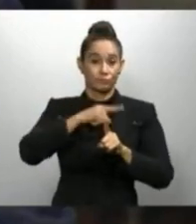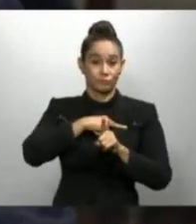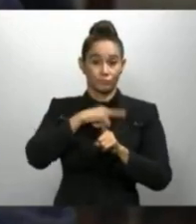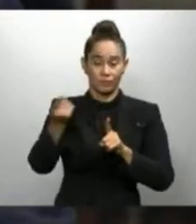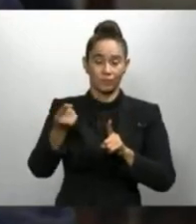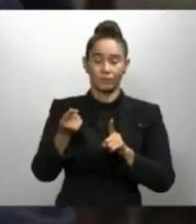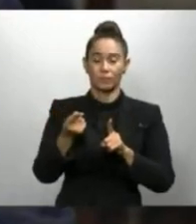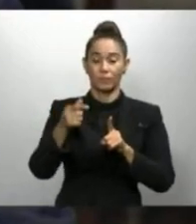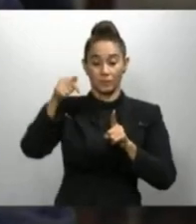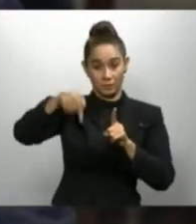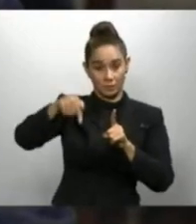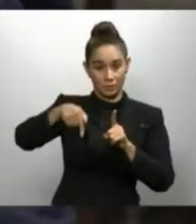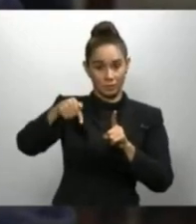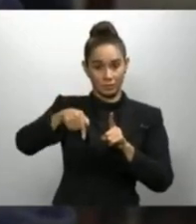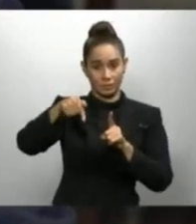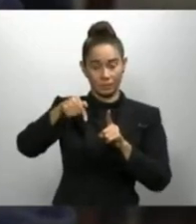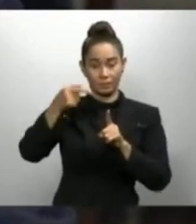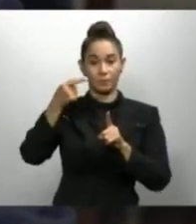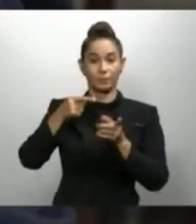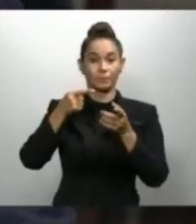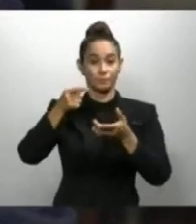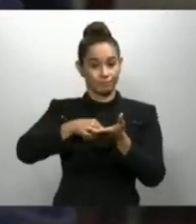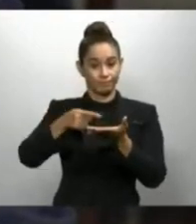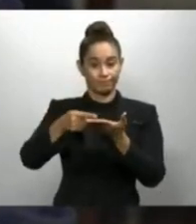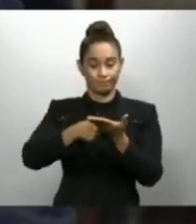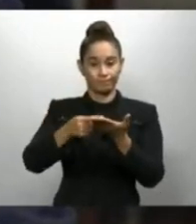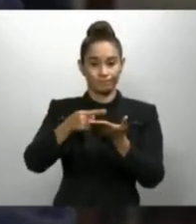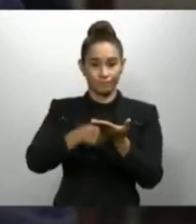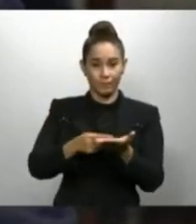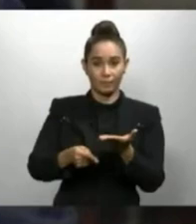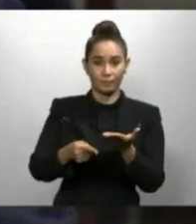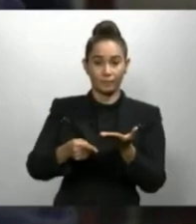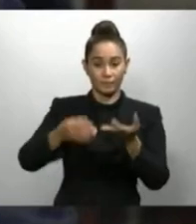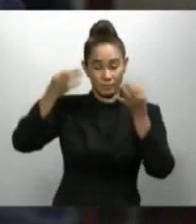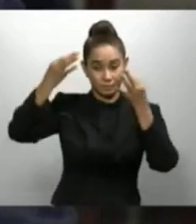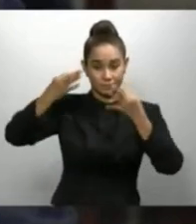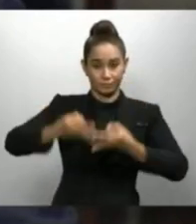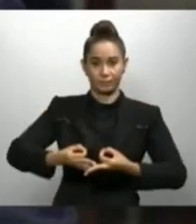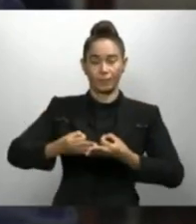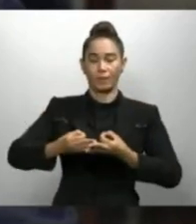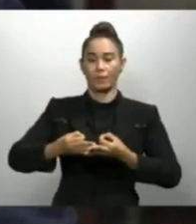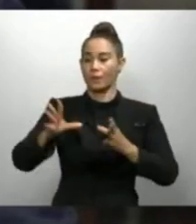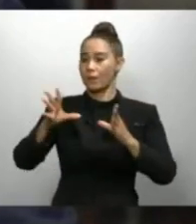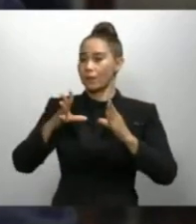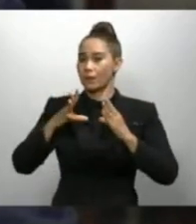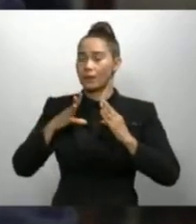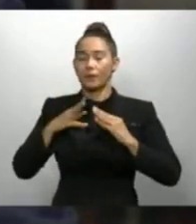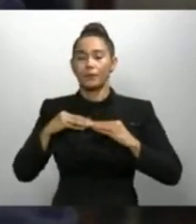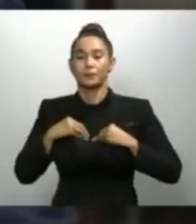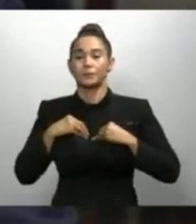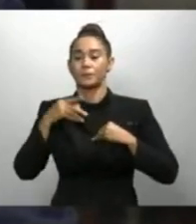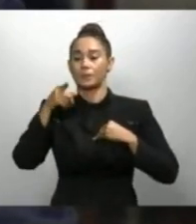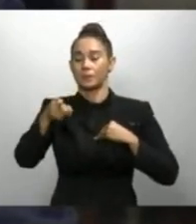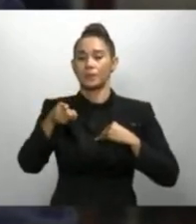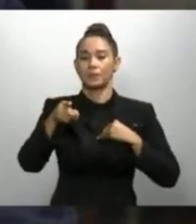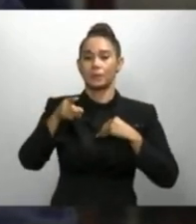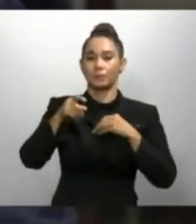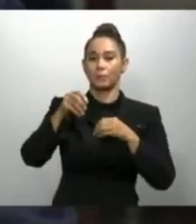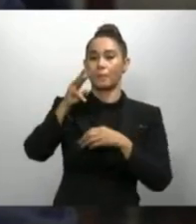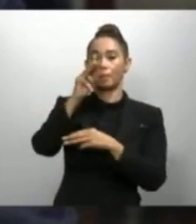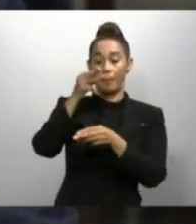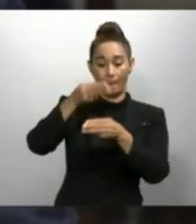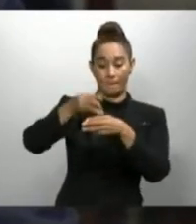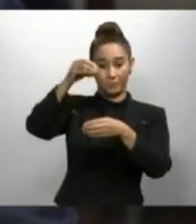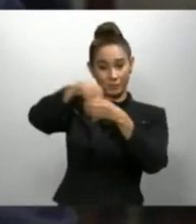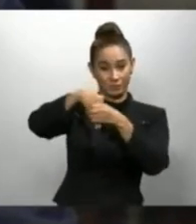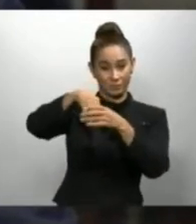circunstancia, y aquí queremos ser enfáticos, bajo ninguna circunstancia aceptaremos. El metanol